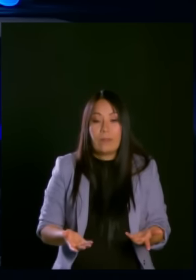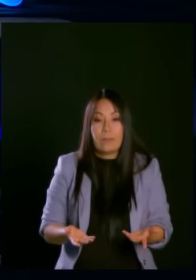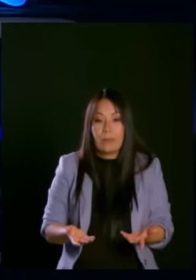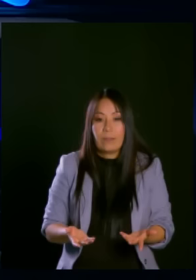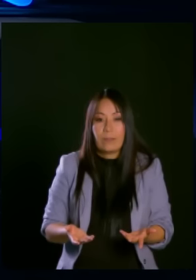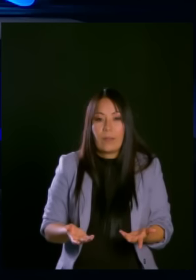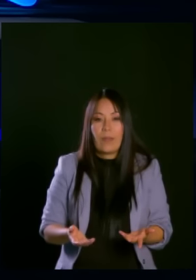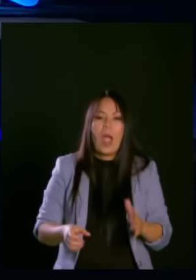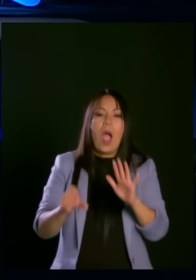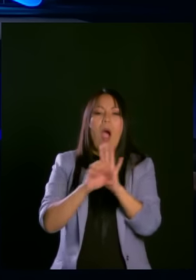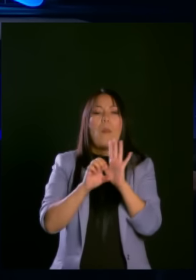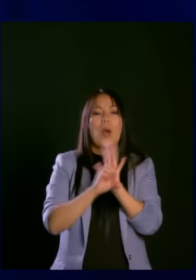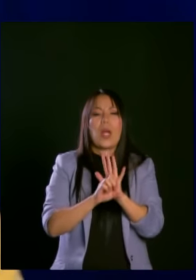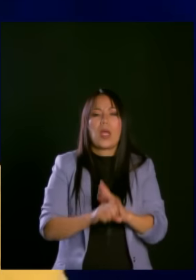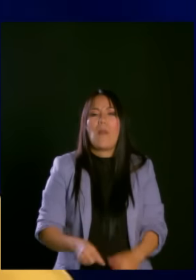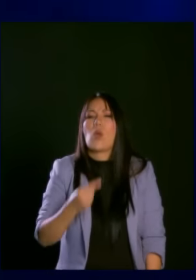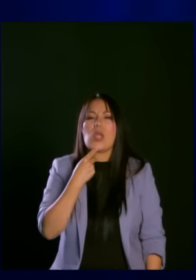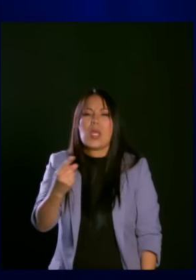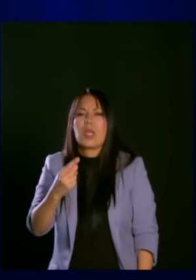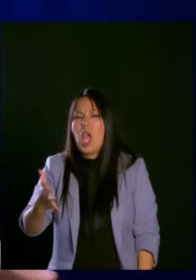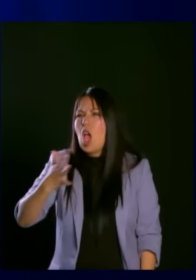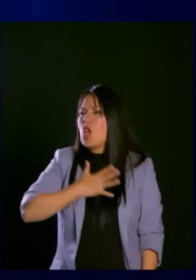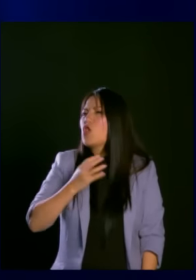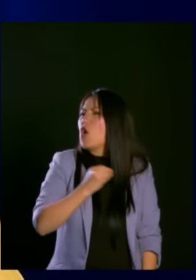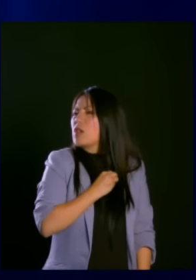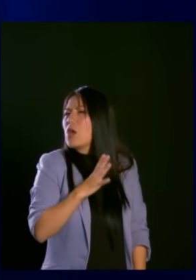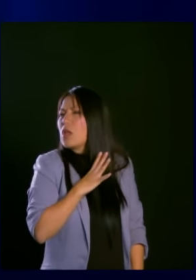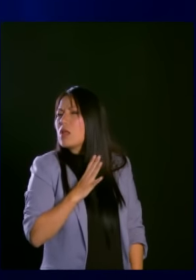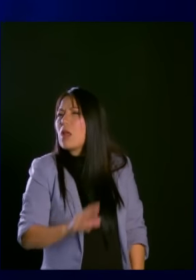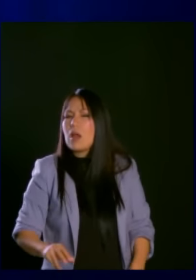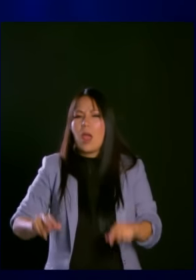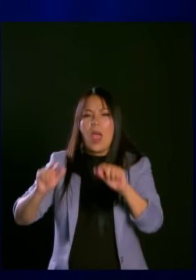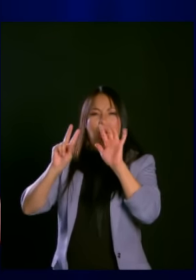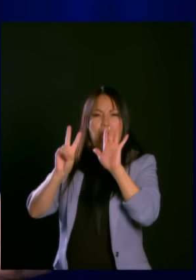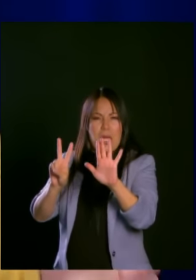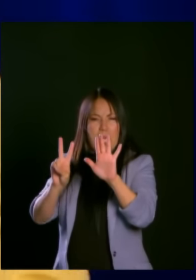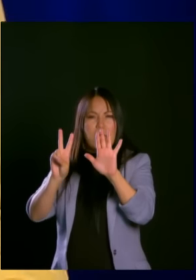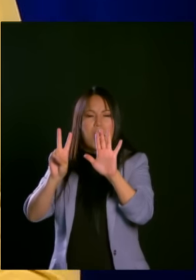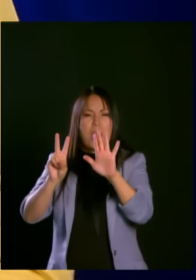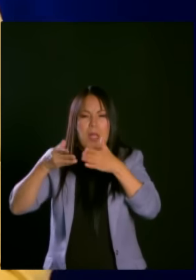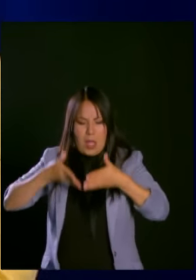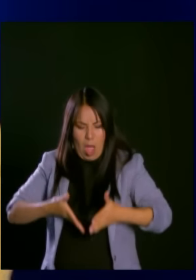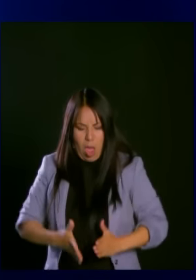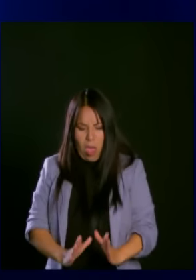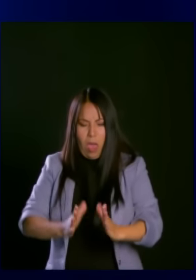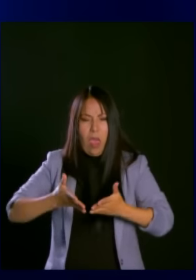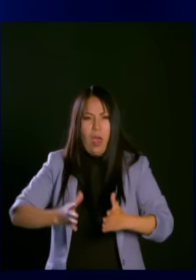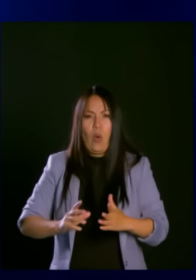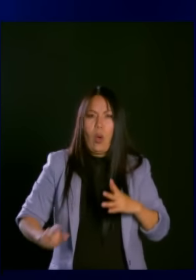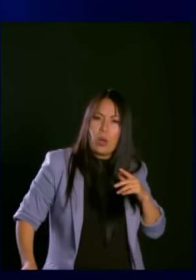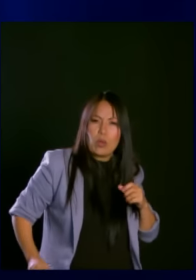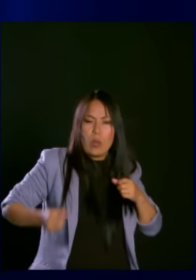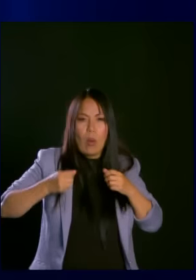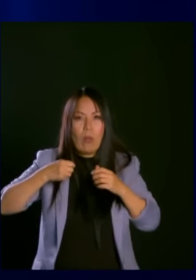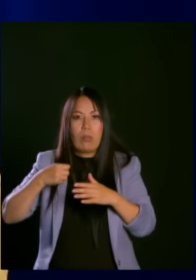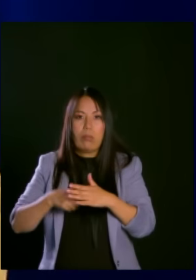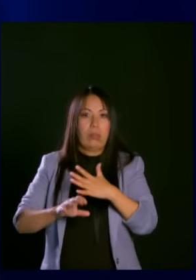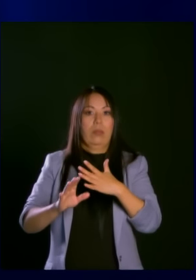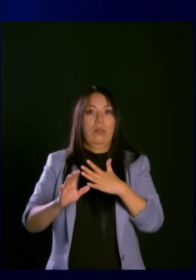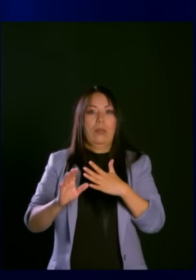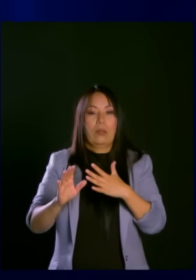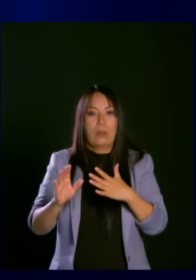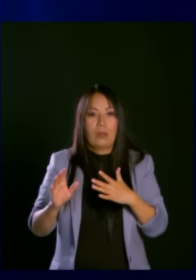Eso es como que digas, yo quiero tener 7 hijas de un solo. Ah, solo que tengas 7